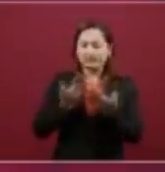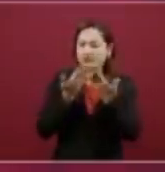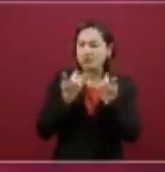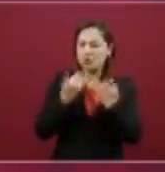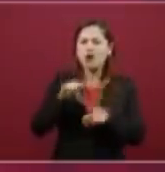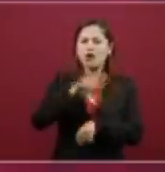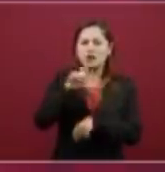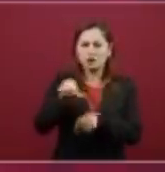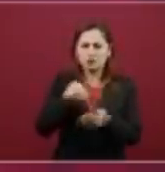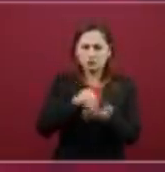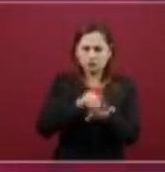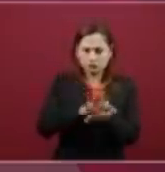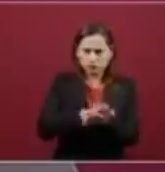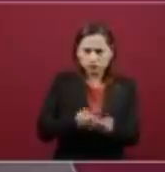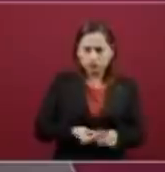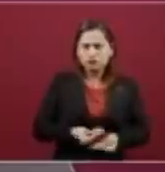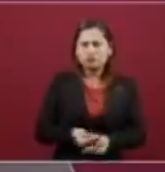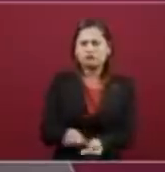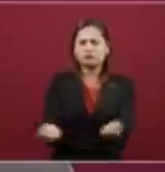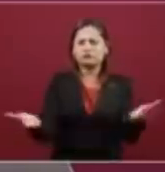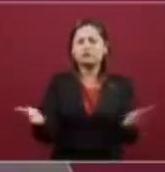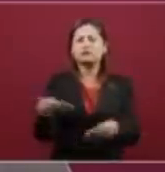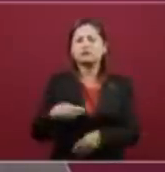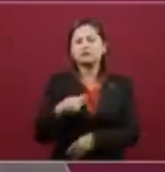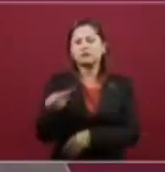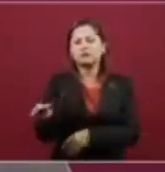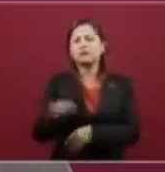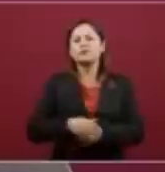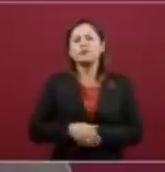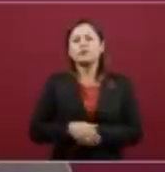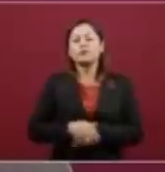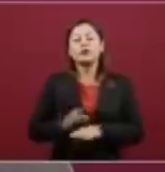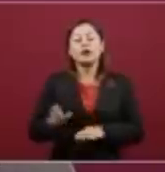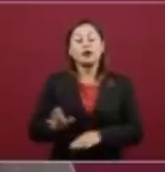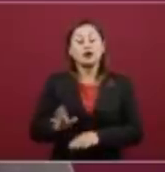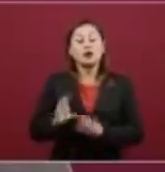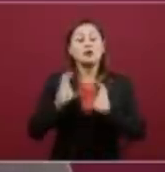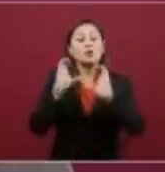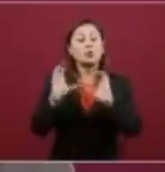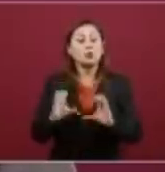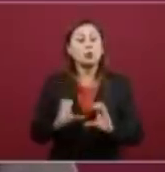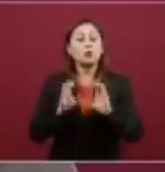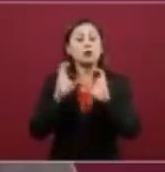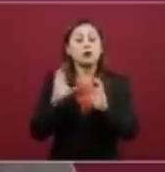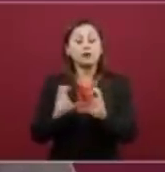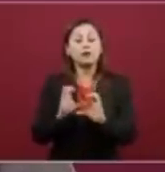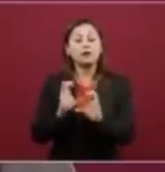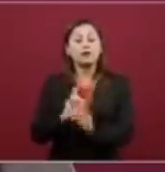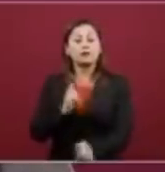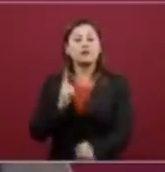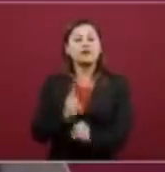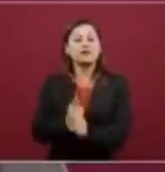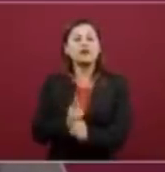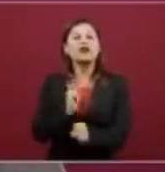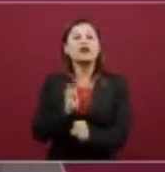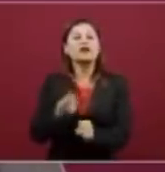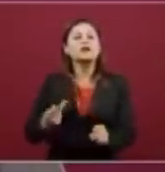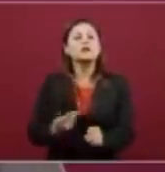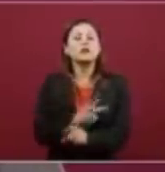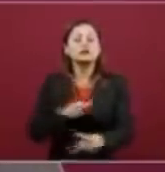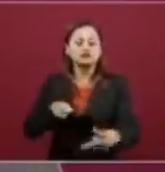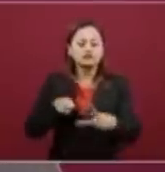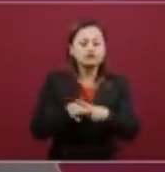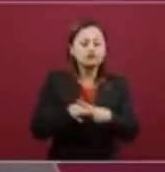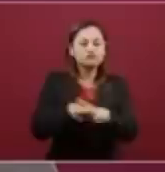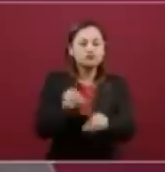mucho cuidado en la identificación del móvil del homicidio, porque ahí hay uno de los